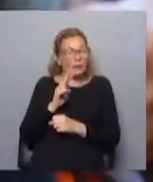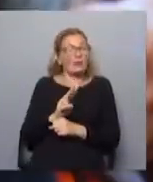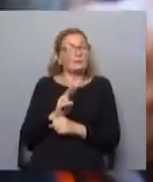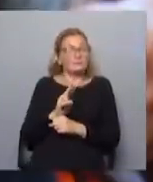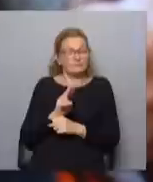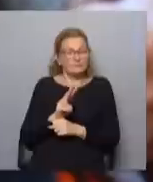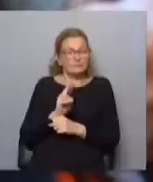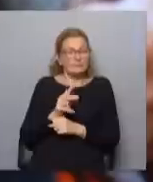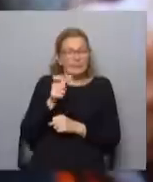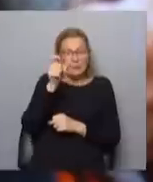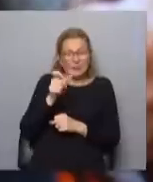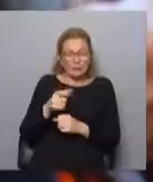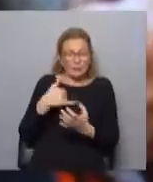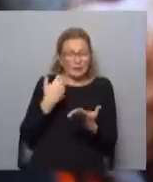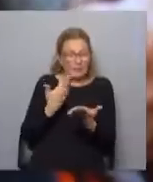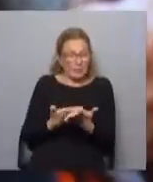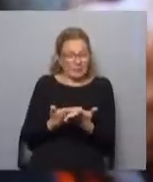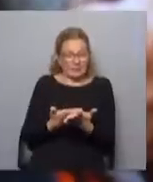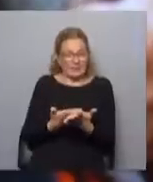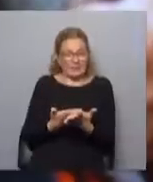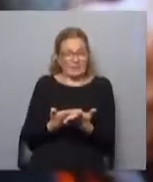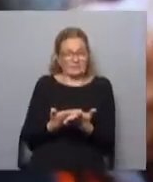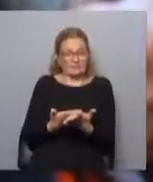la gente te lo plantea